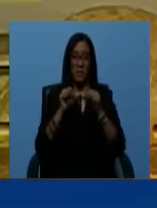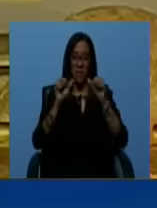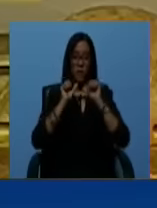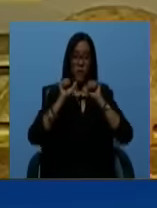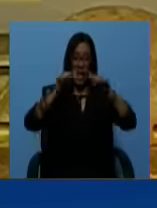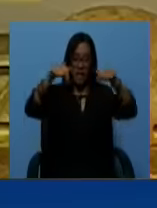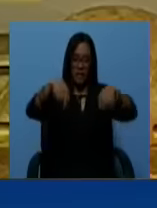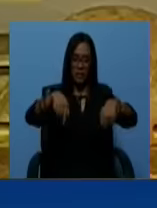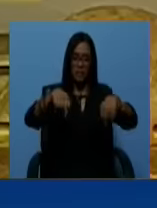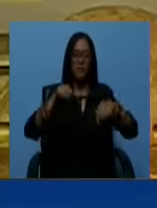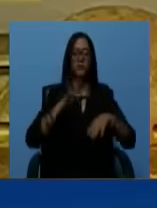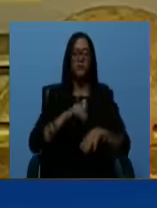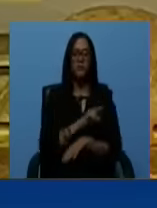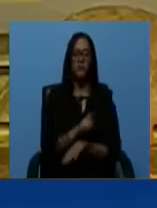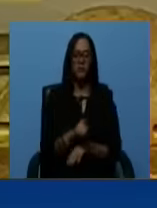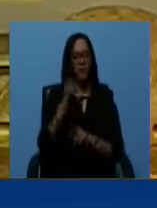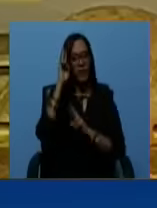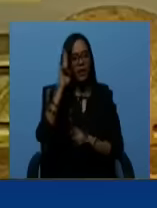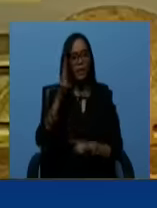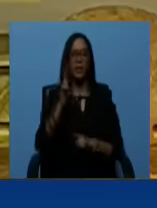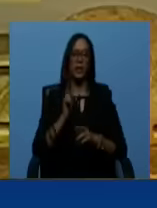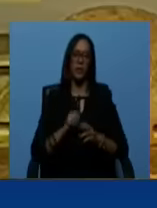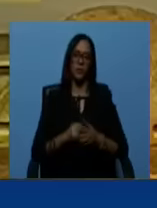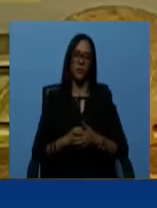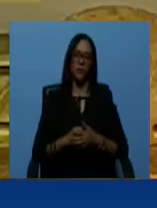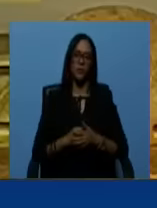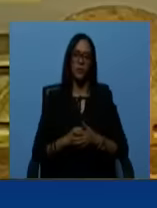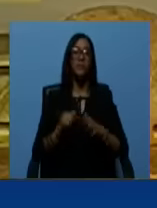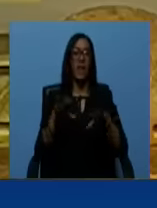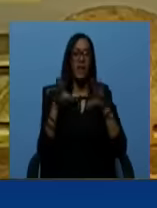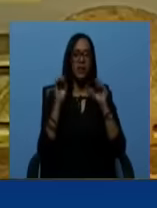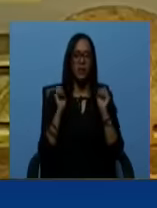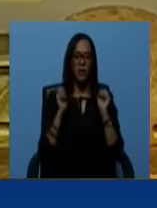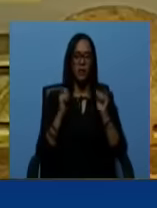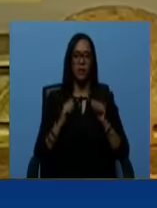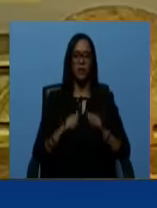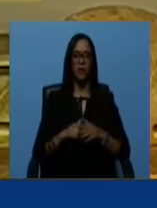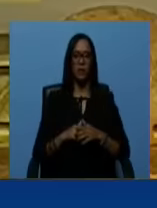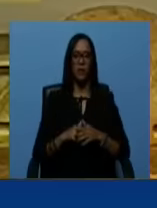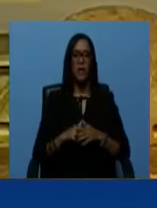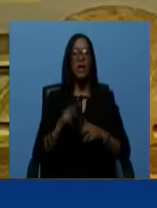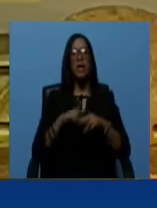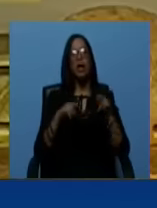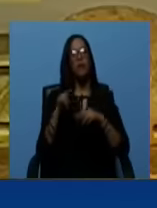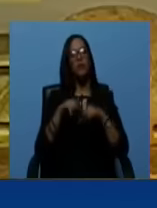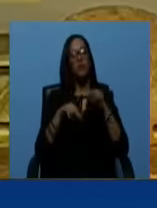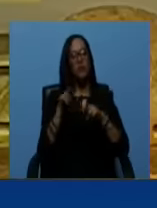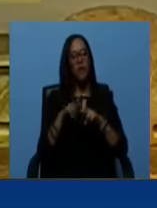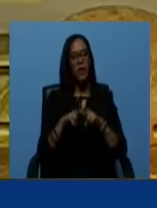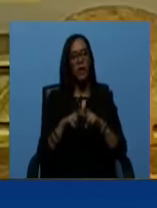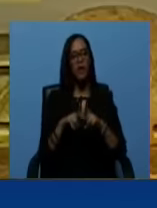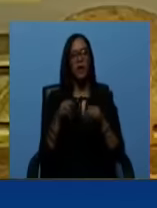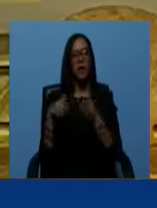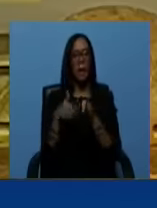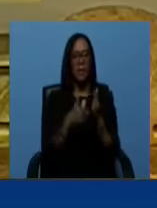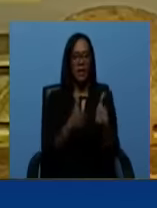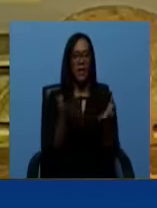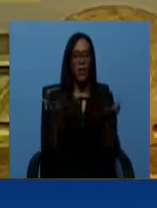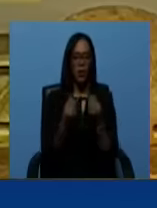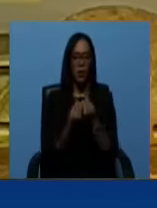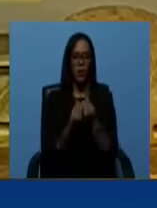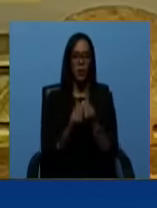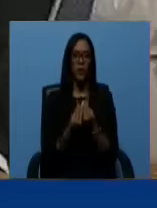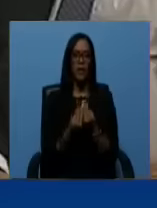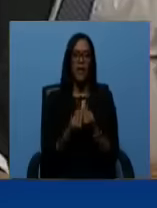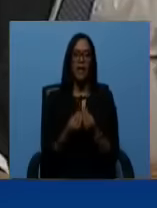Estamos obligados a respetarnos, a entendernos y a construir caminos conjuntos